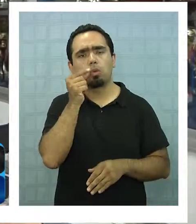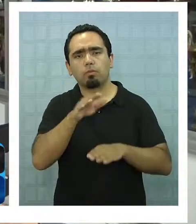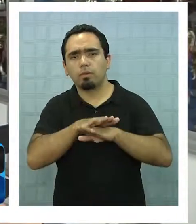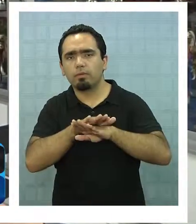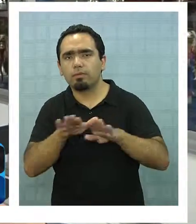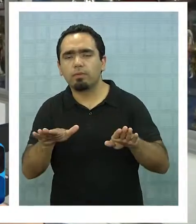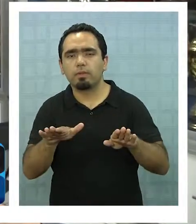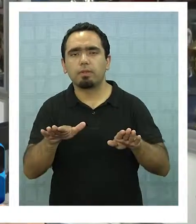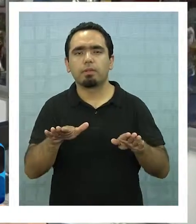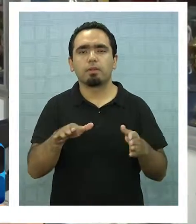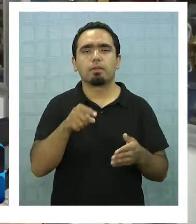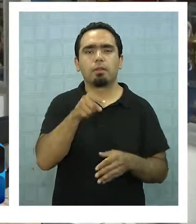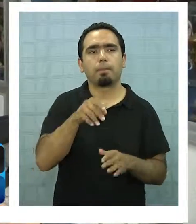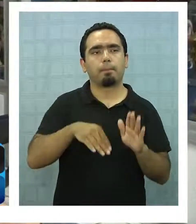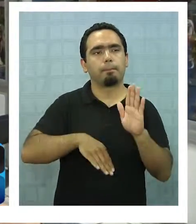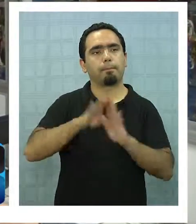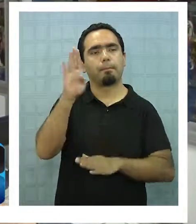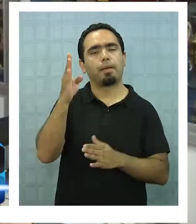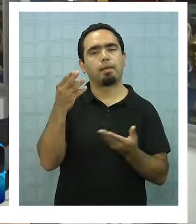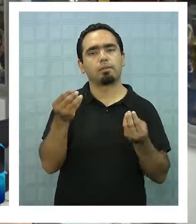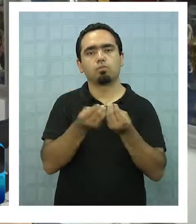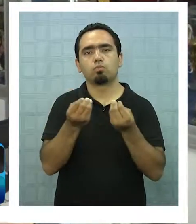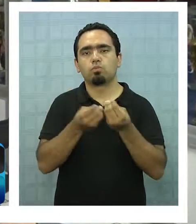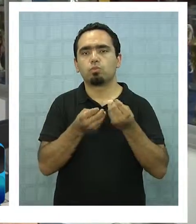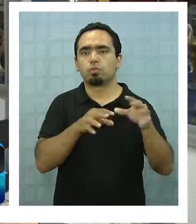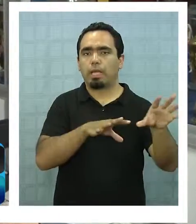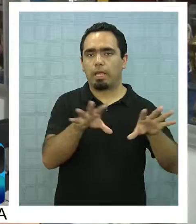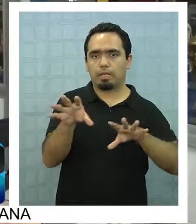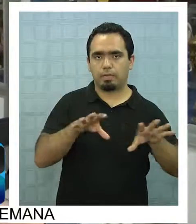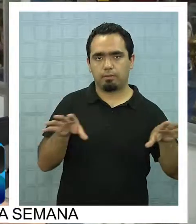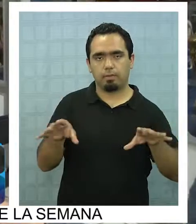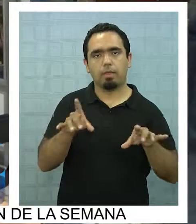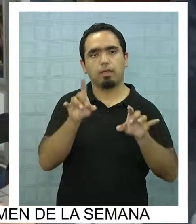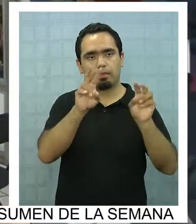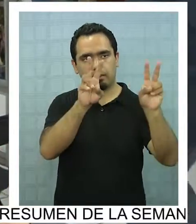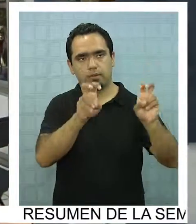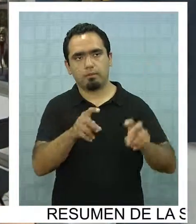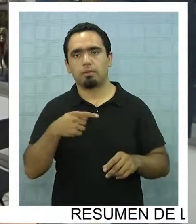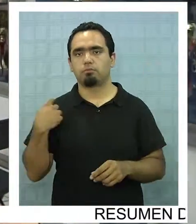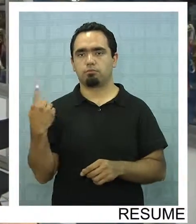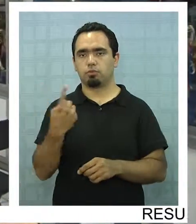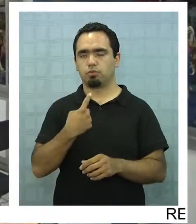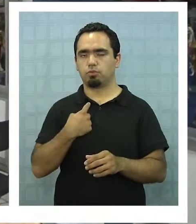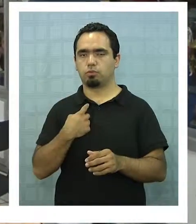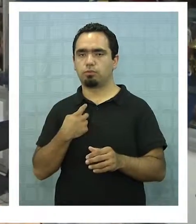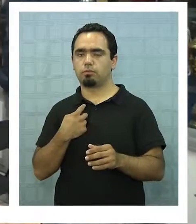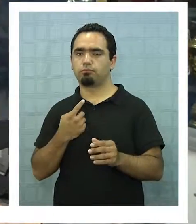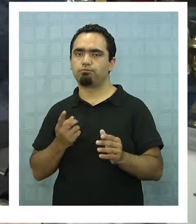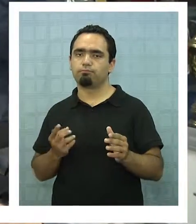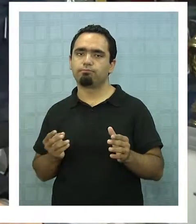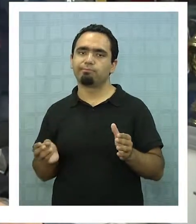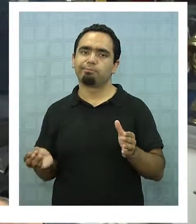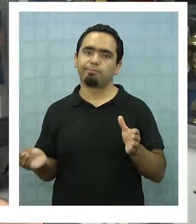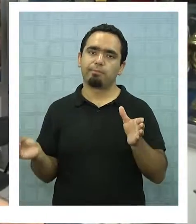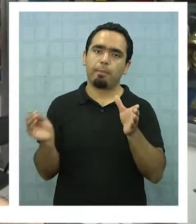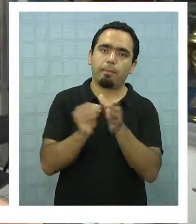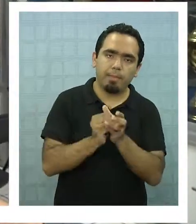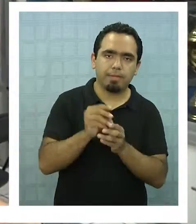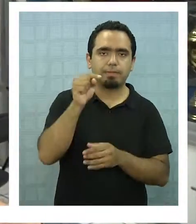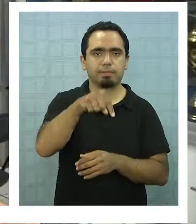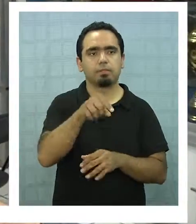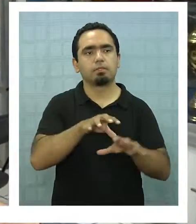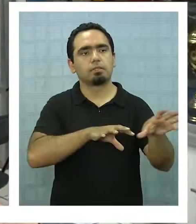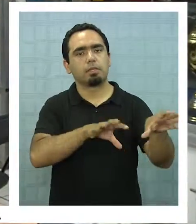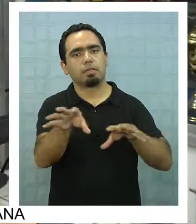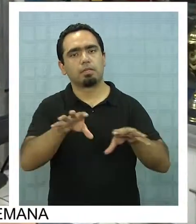conmemoran la mayor cantidad de eventos en relación al tema, nosotros nos sumamos a esto como Consejo de la Cultura y las actividades que nosotros